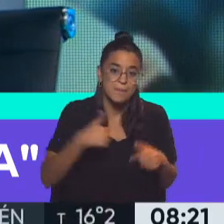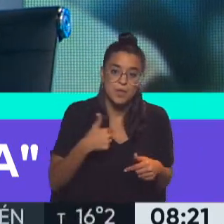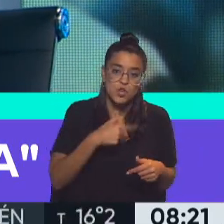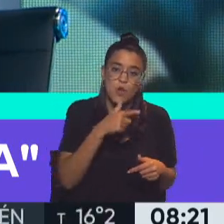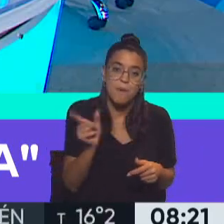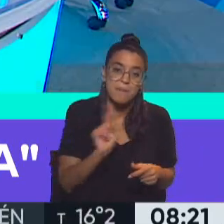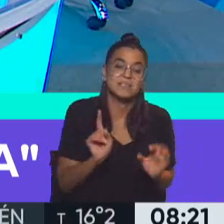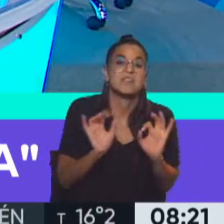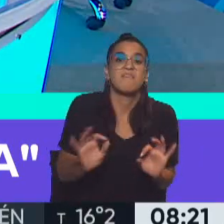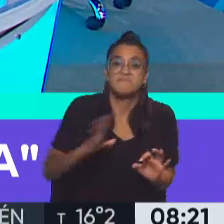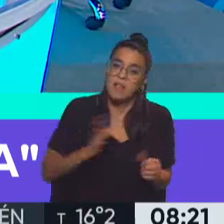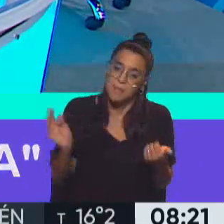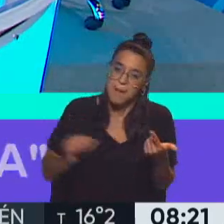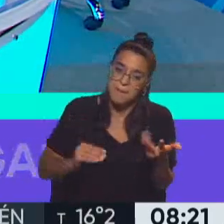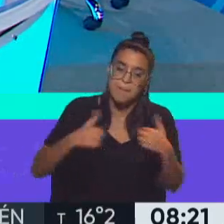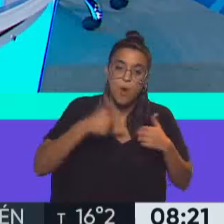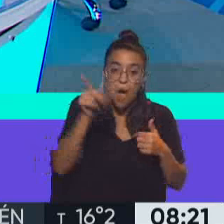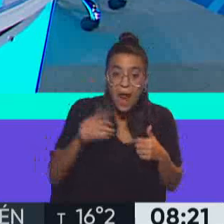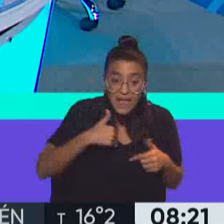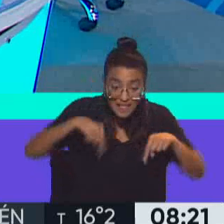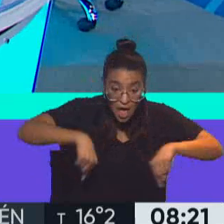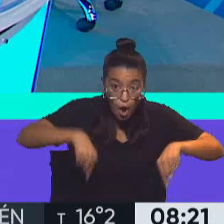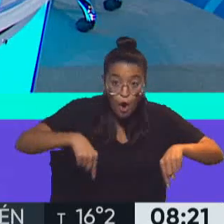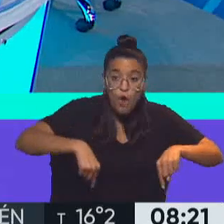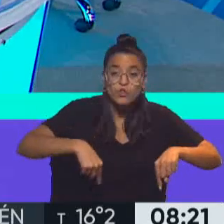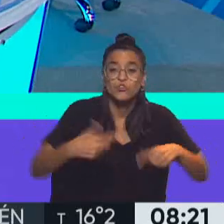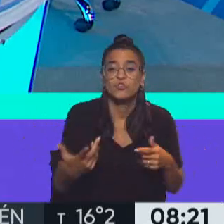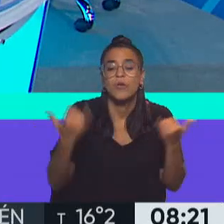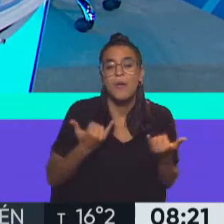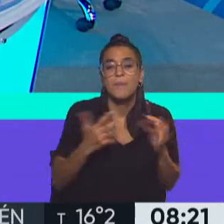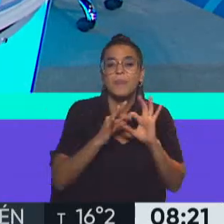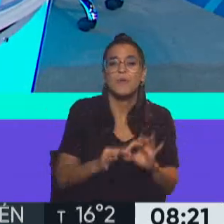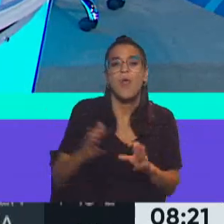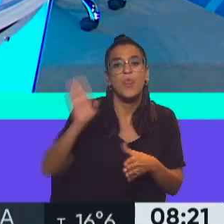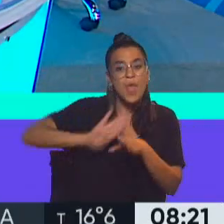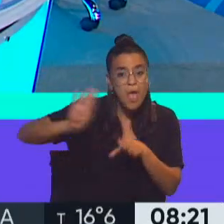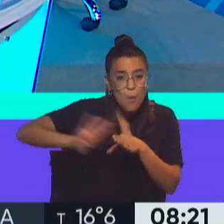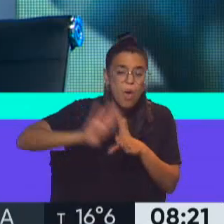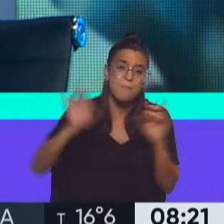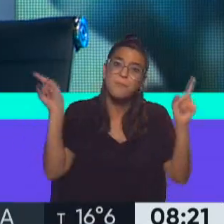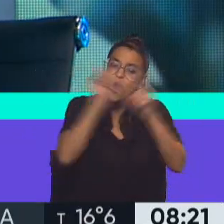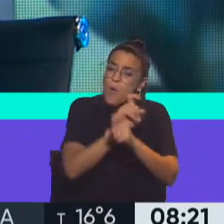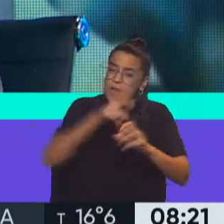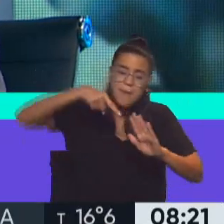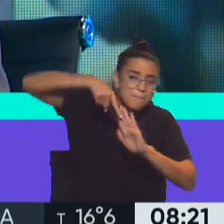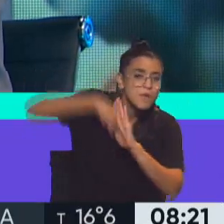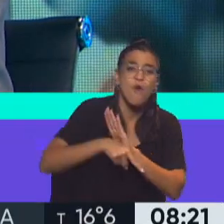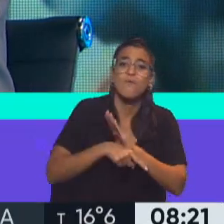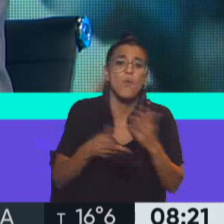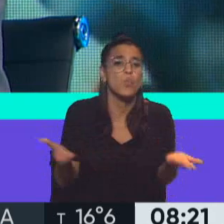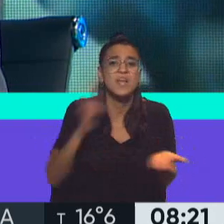parece suficiente porque la verdad que hoy los argentinos tenemos vinculado a la deuda con el fondo una problemática estructural sobre